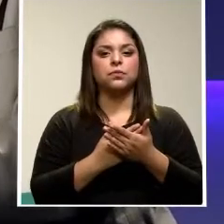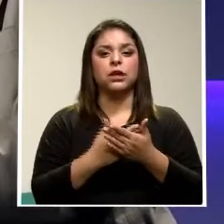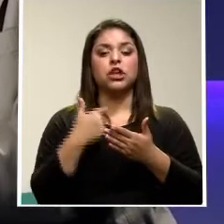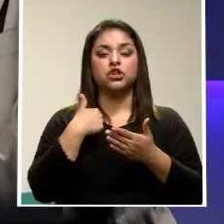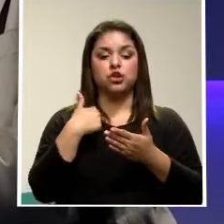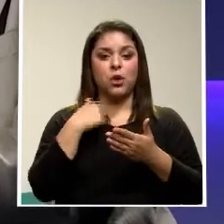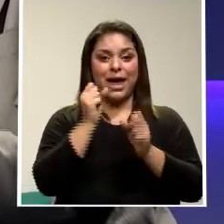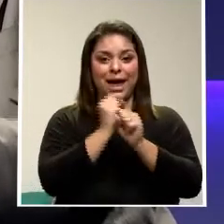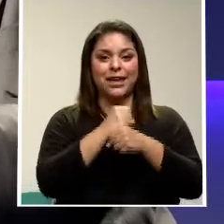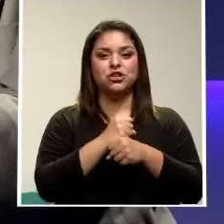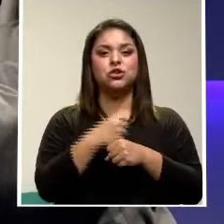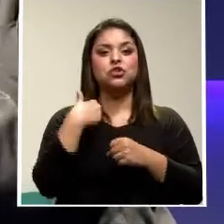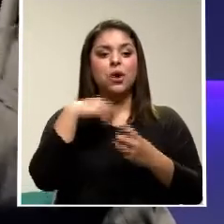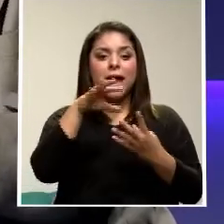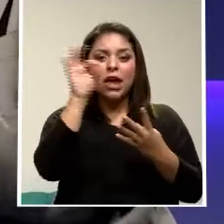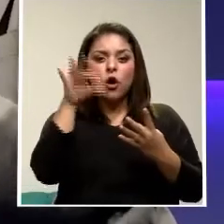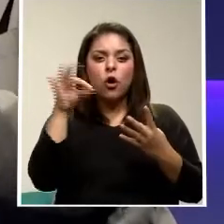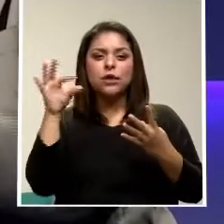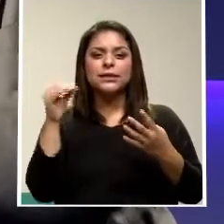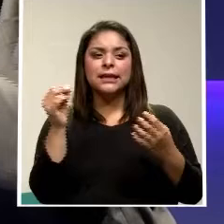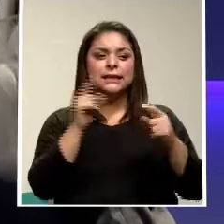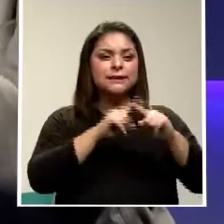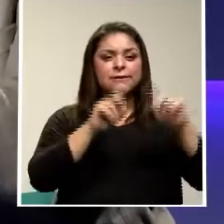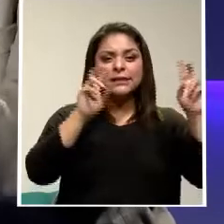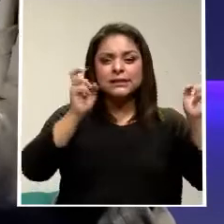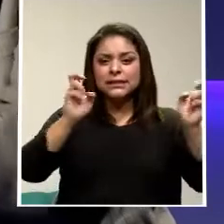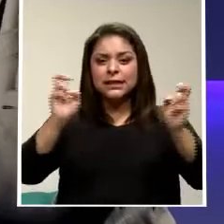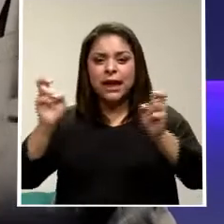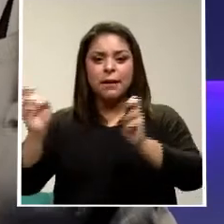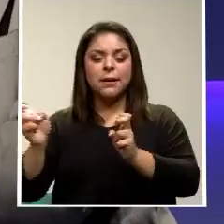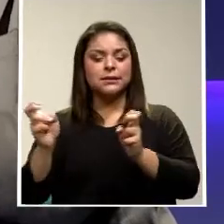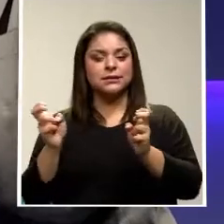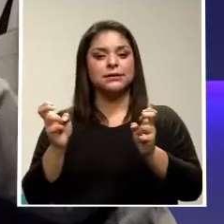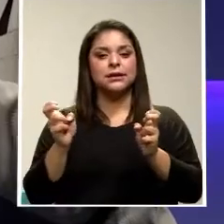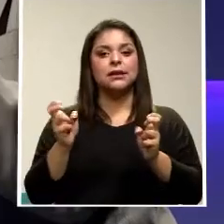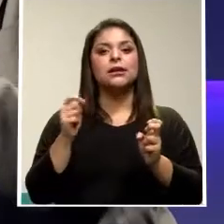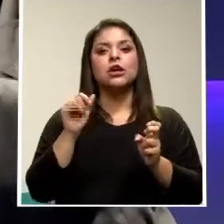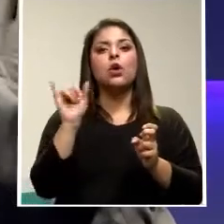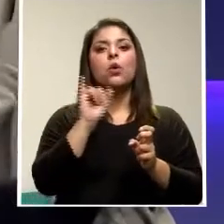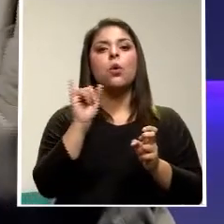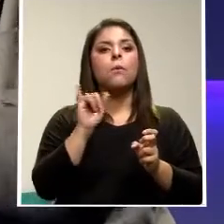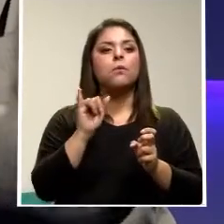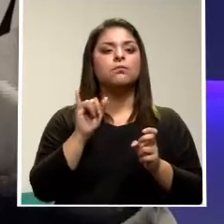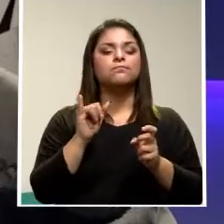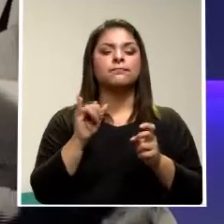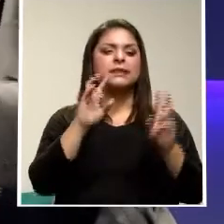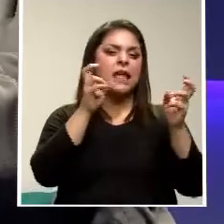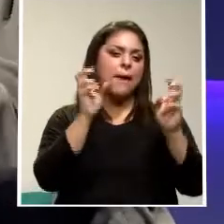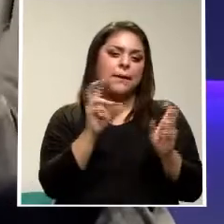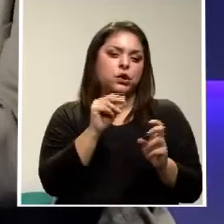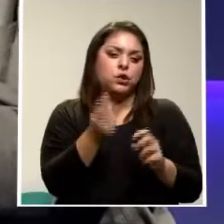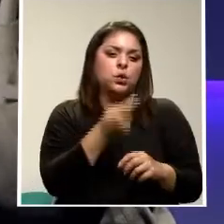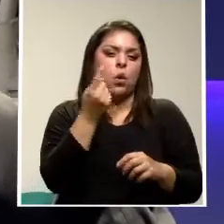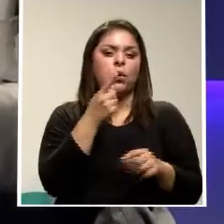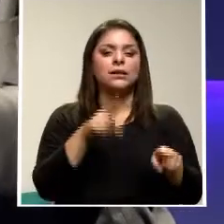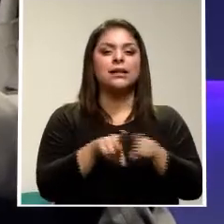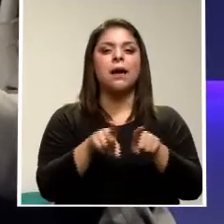encontré como una serie de temáticas, no son solo temáticas, son como atmósferas